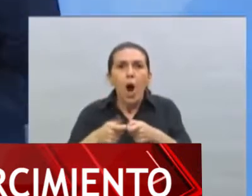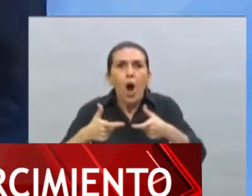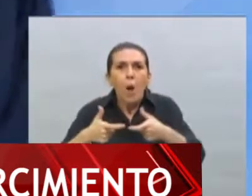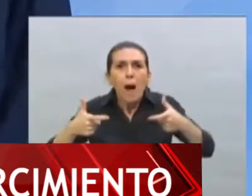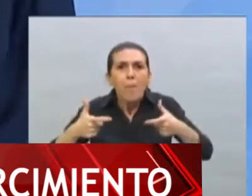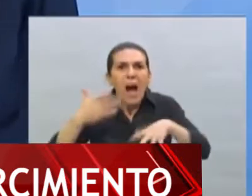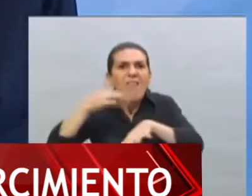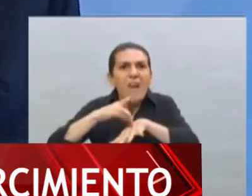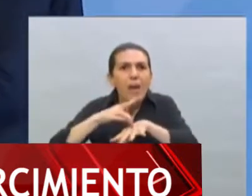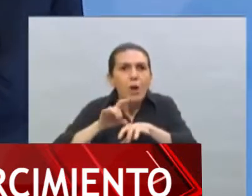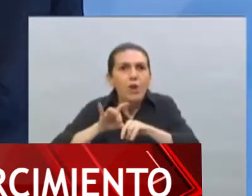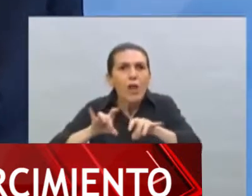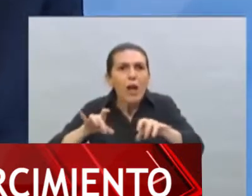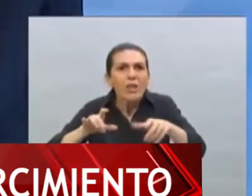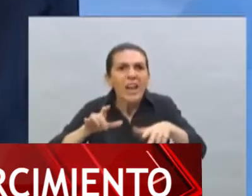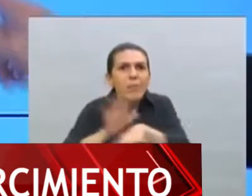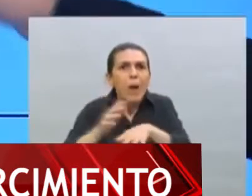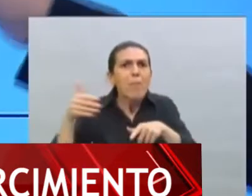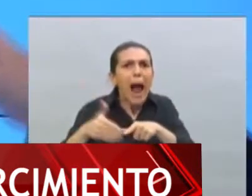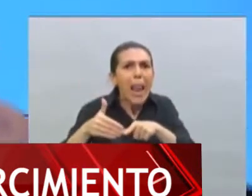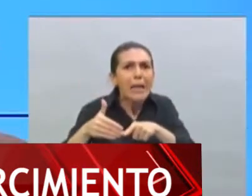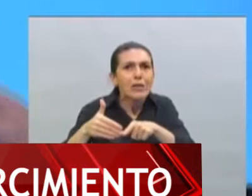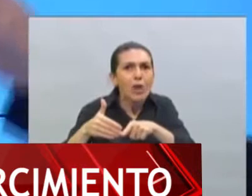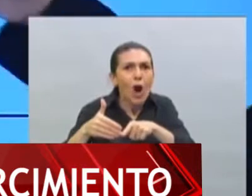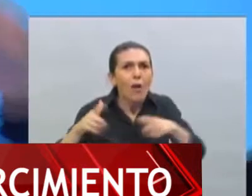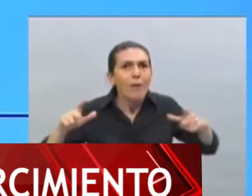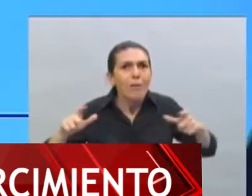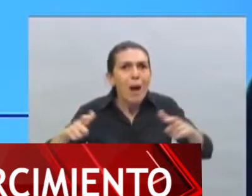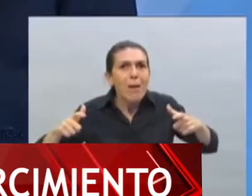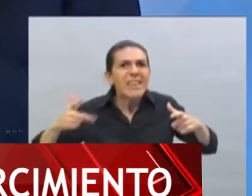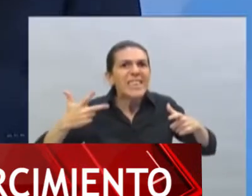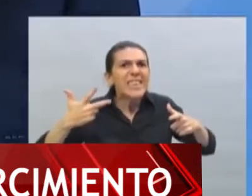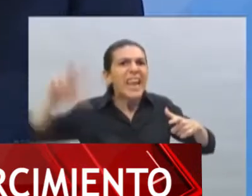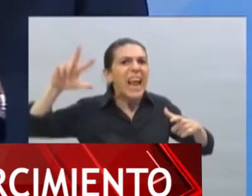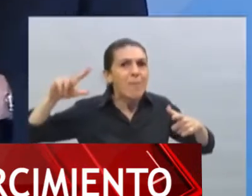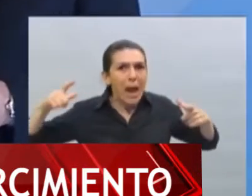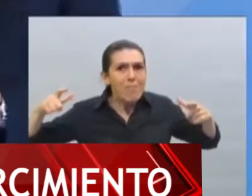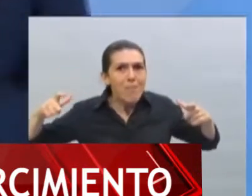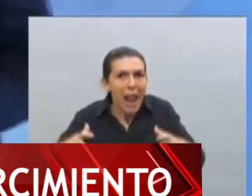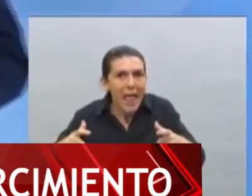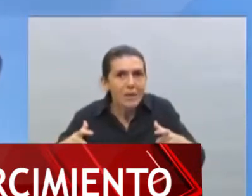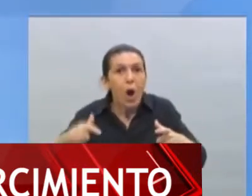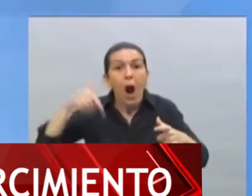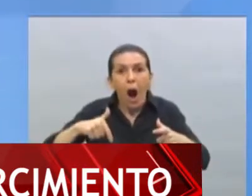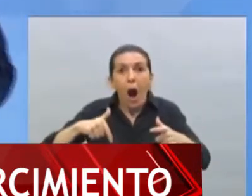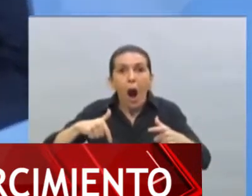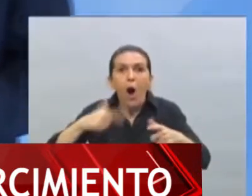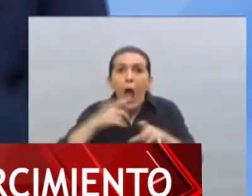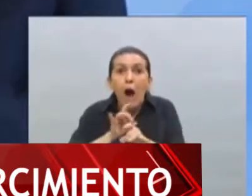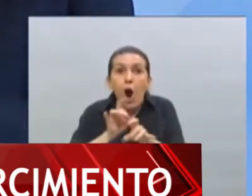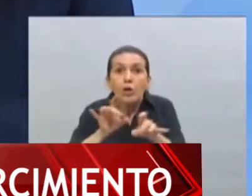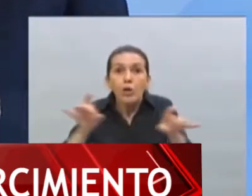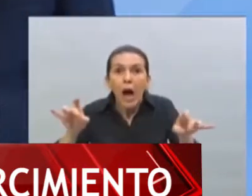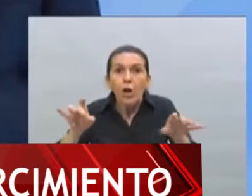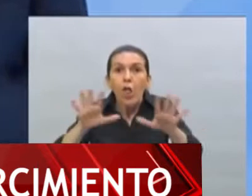domingo 10 de mayo inclusive. En el artículo 8 del documento se incluyó la posibilidad de hacer breves salidas de